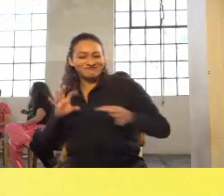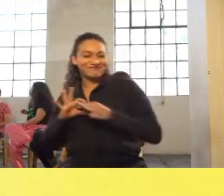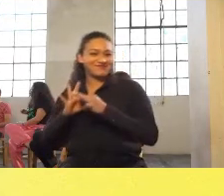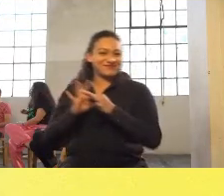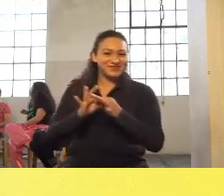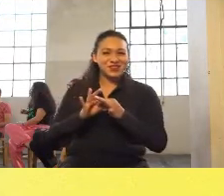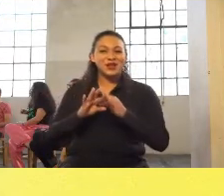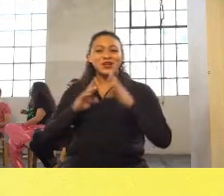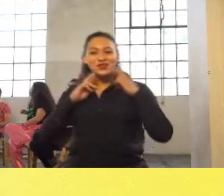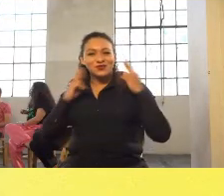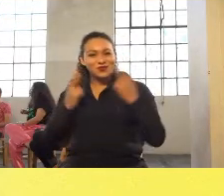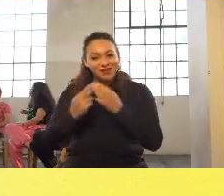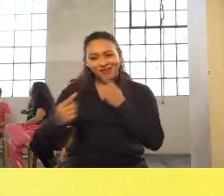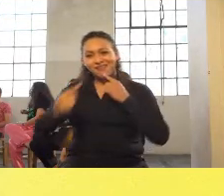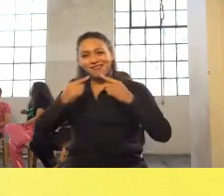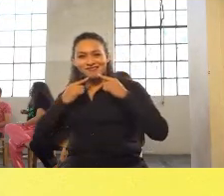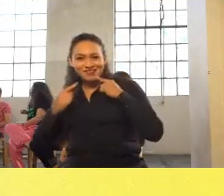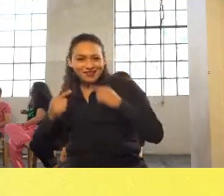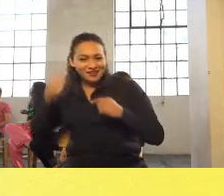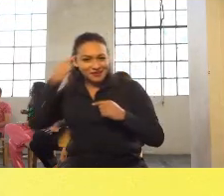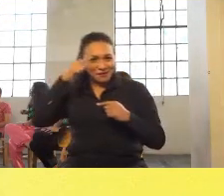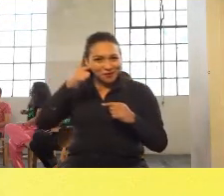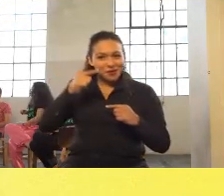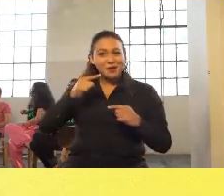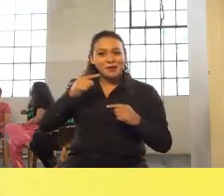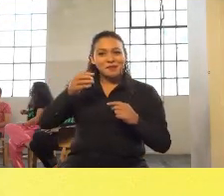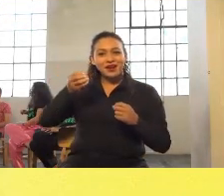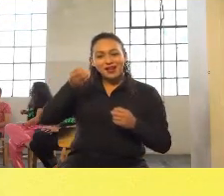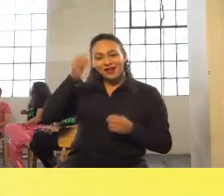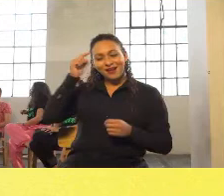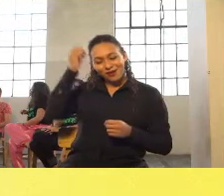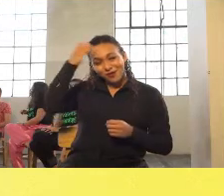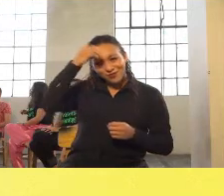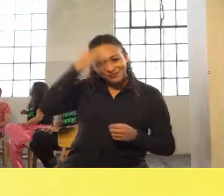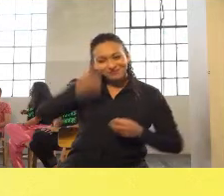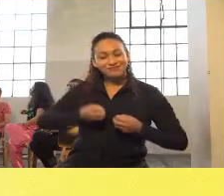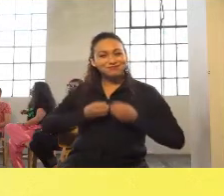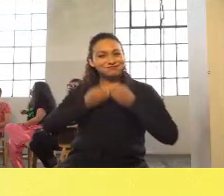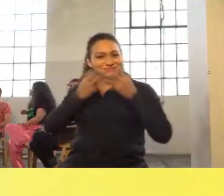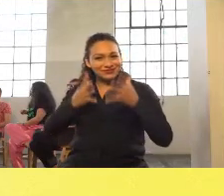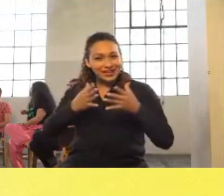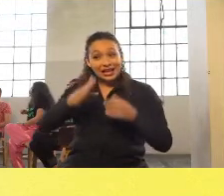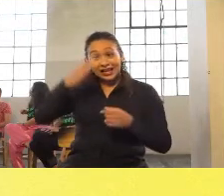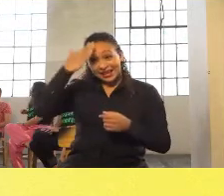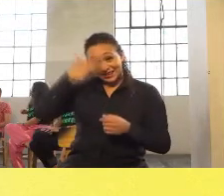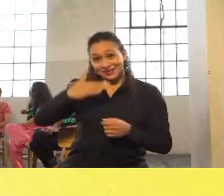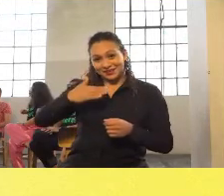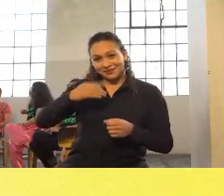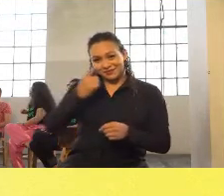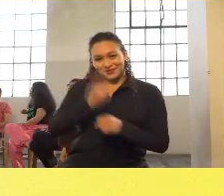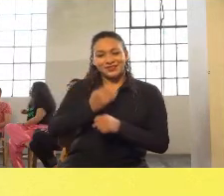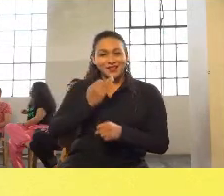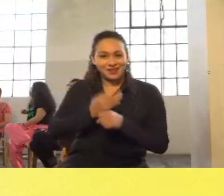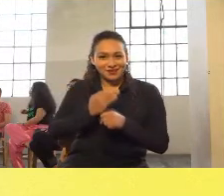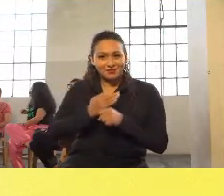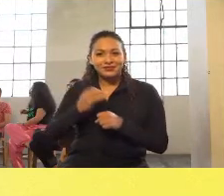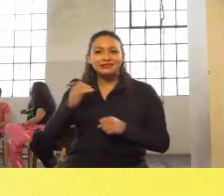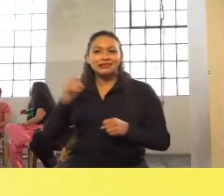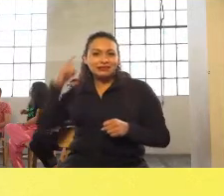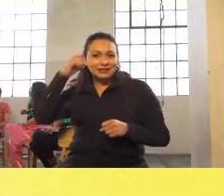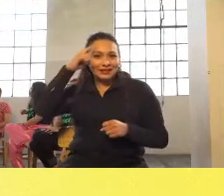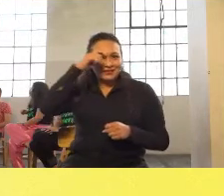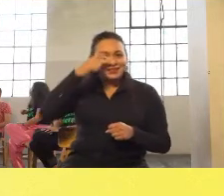lleva a estar en ese mismo lugar sigue siendo como esta bola de fuego y llamita que está muy dentro de